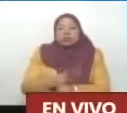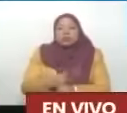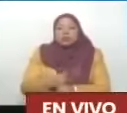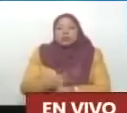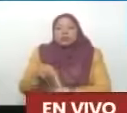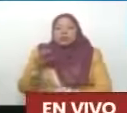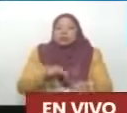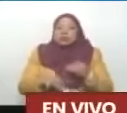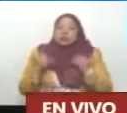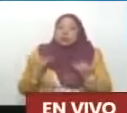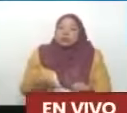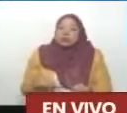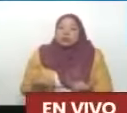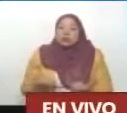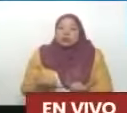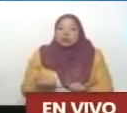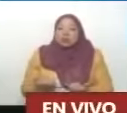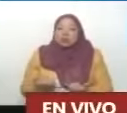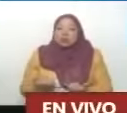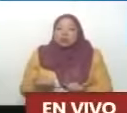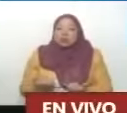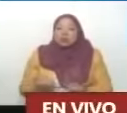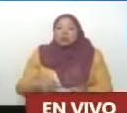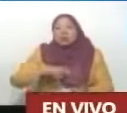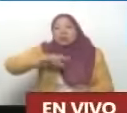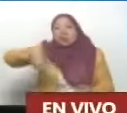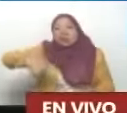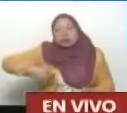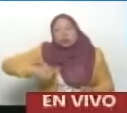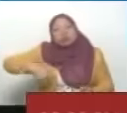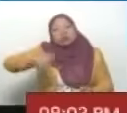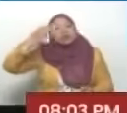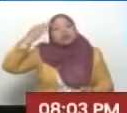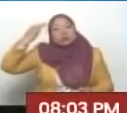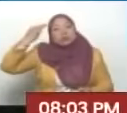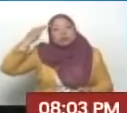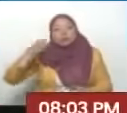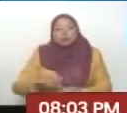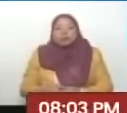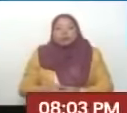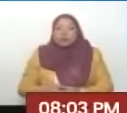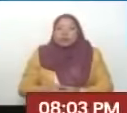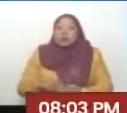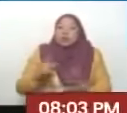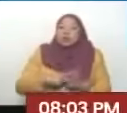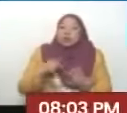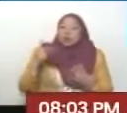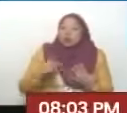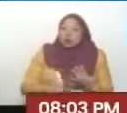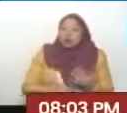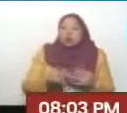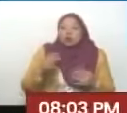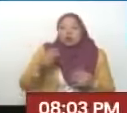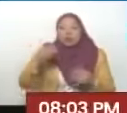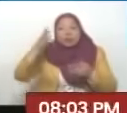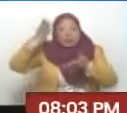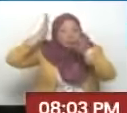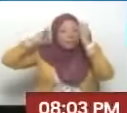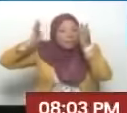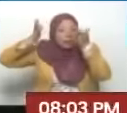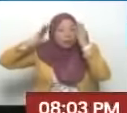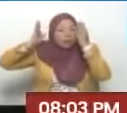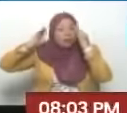Malvinas. ¿Qué más necesitan ustedes para saber que los proyectos tipo Milei en